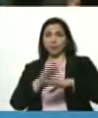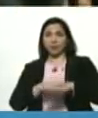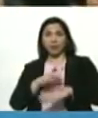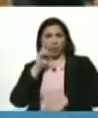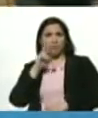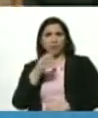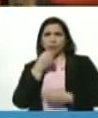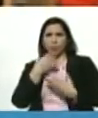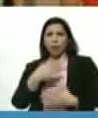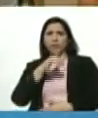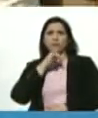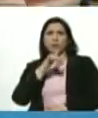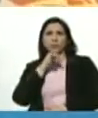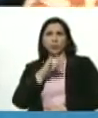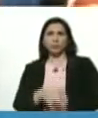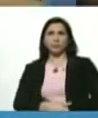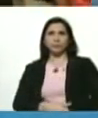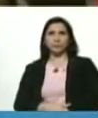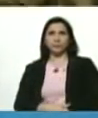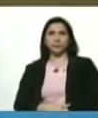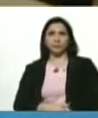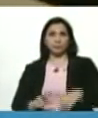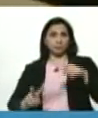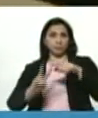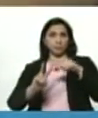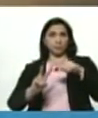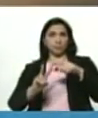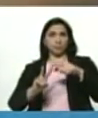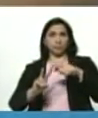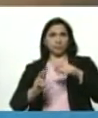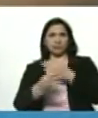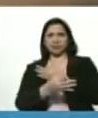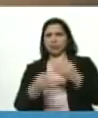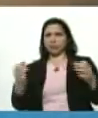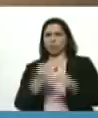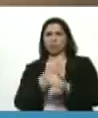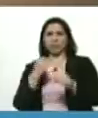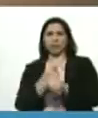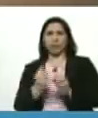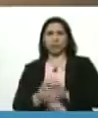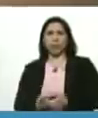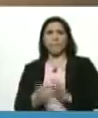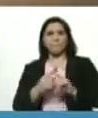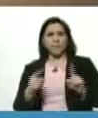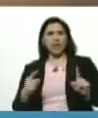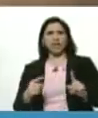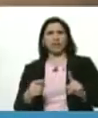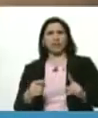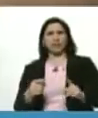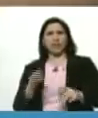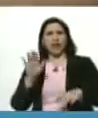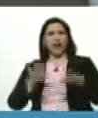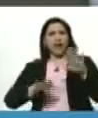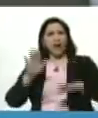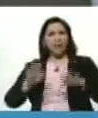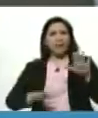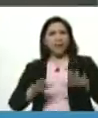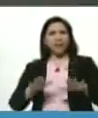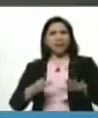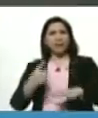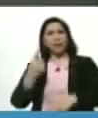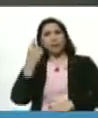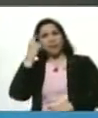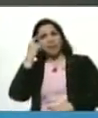reportajes de venezolana de televisión extraordinario pero soy intermitente sale en un día sí